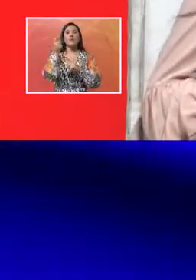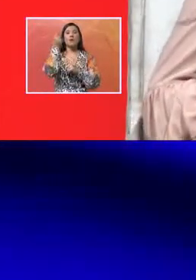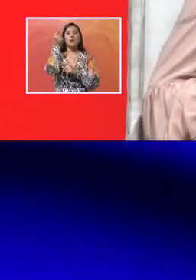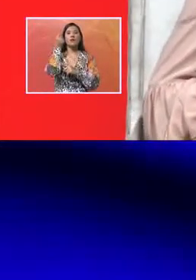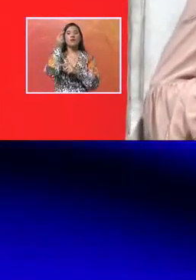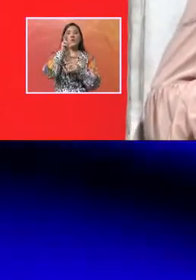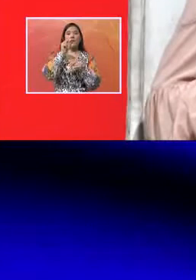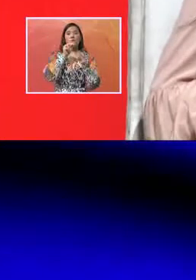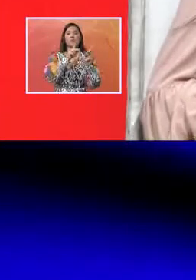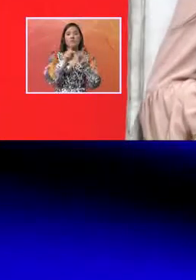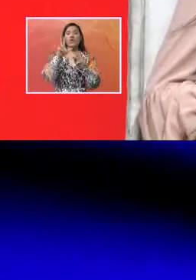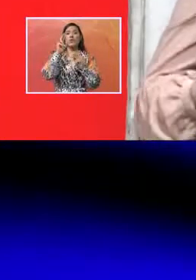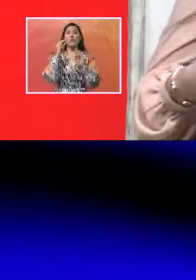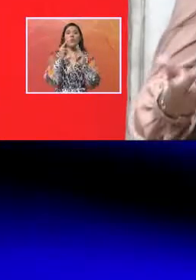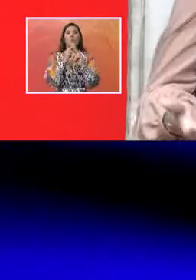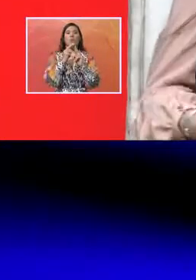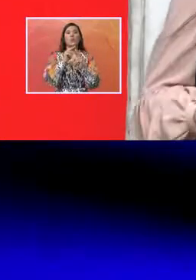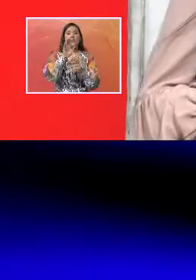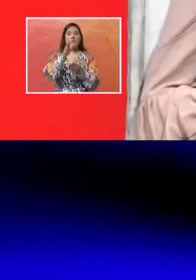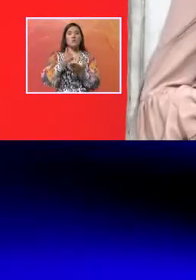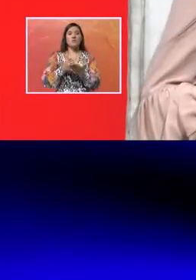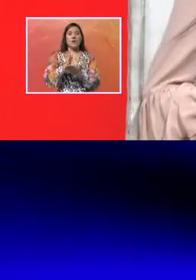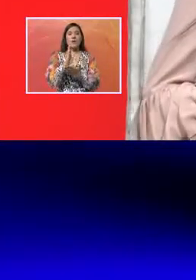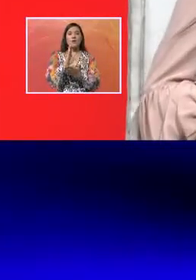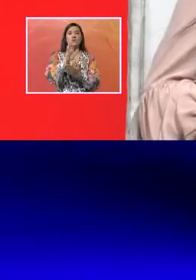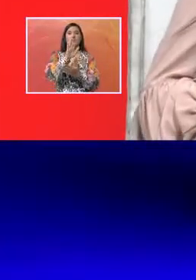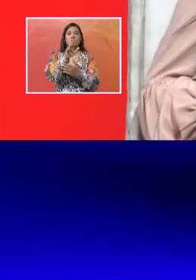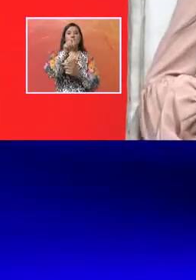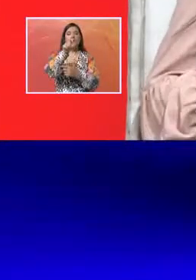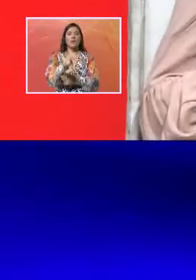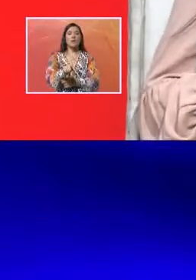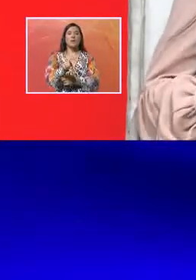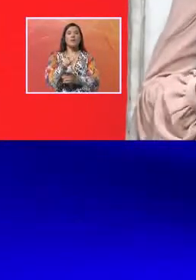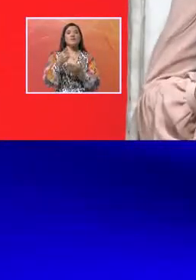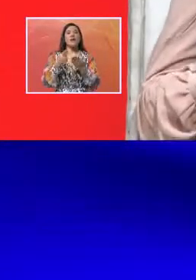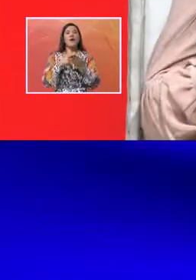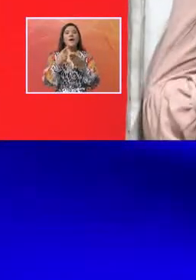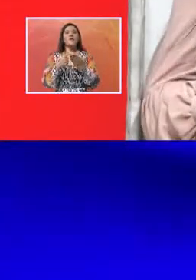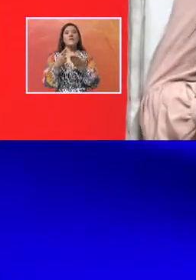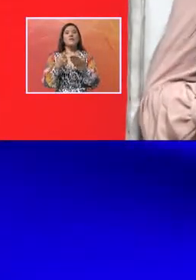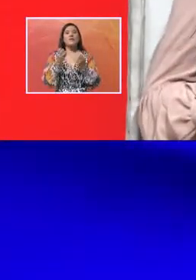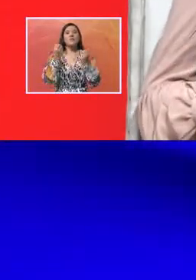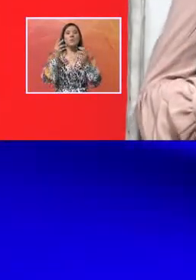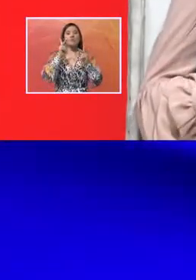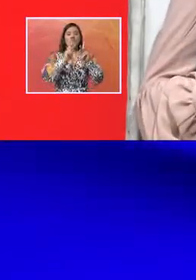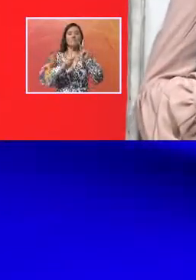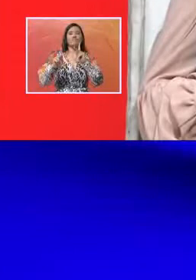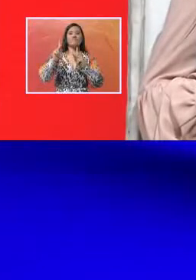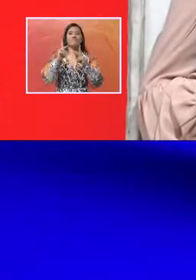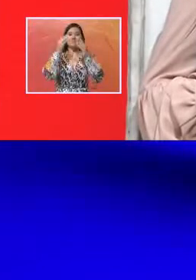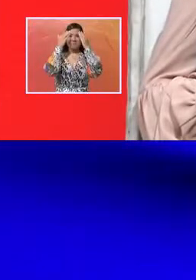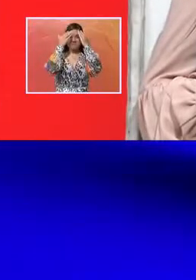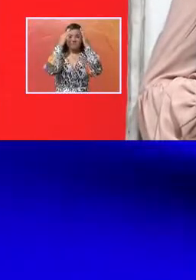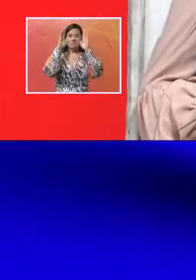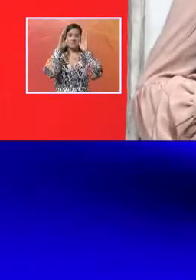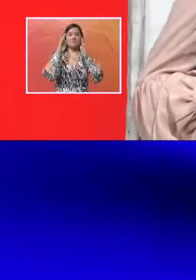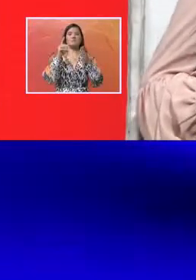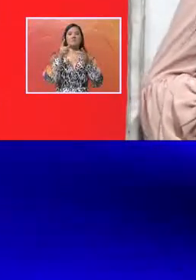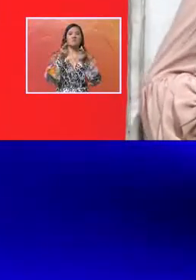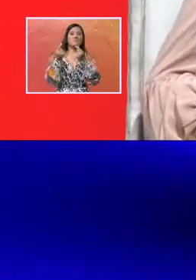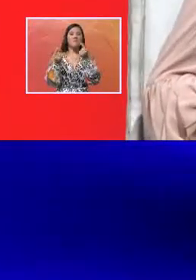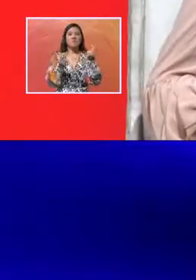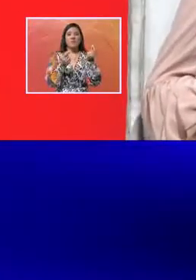de que no conocen lo que son sus derechos y sus deberes y a veces por lo costoso también que requiere hacer